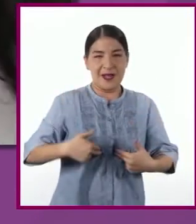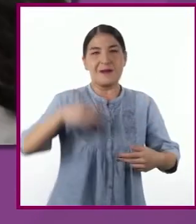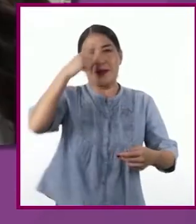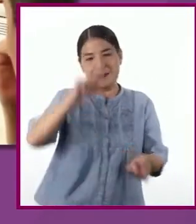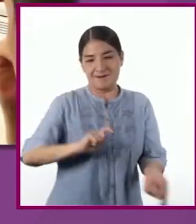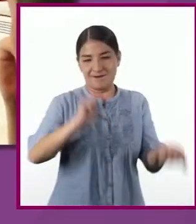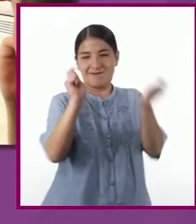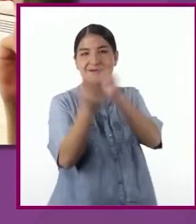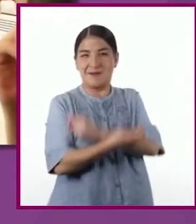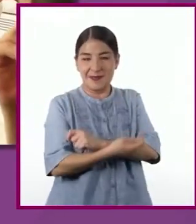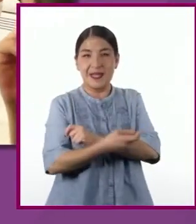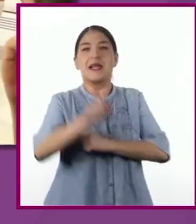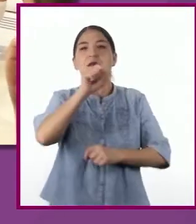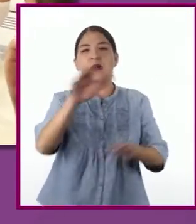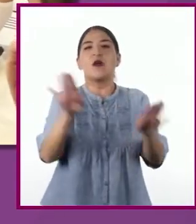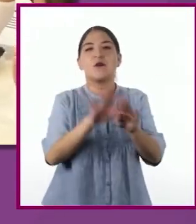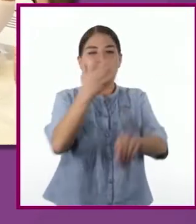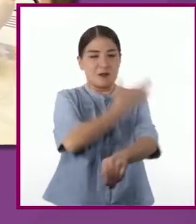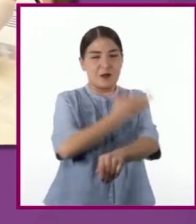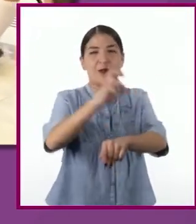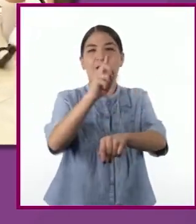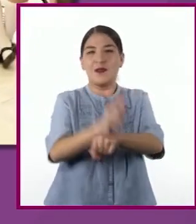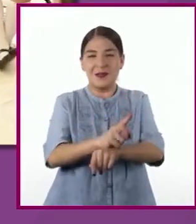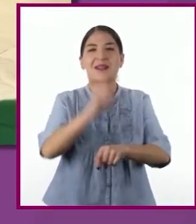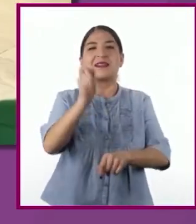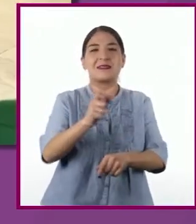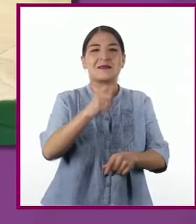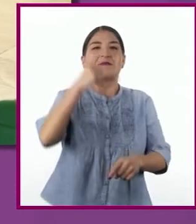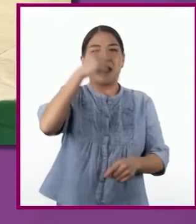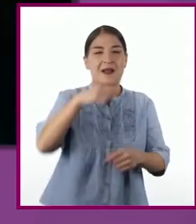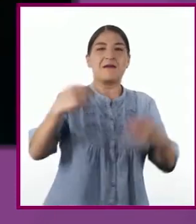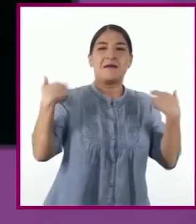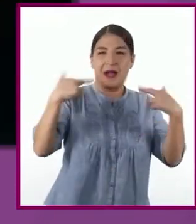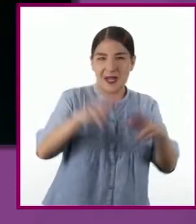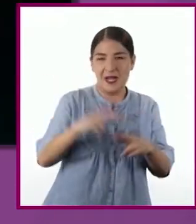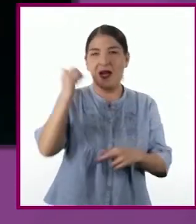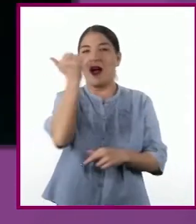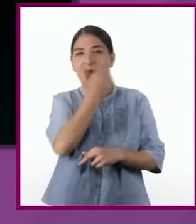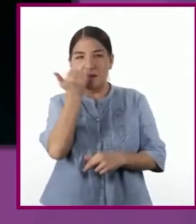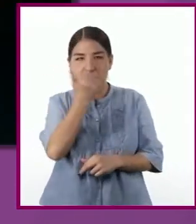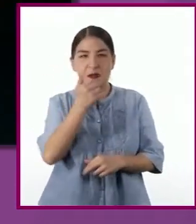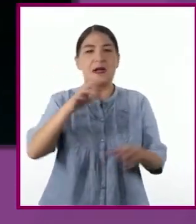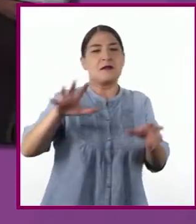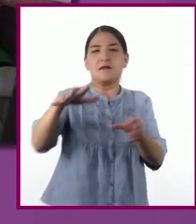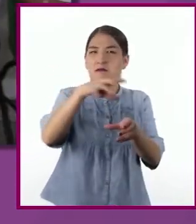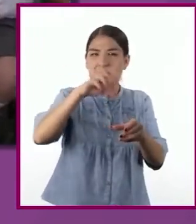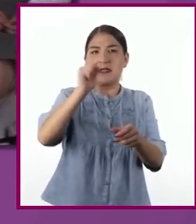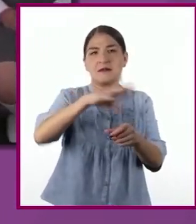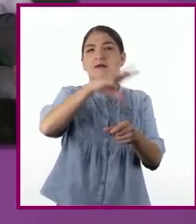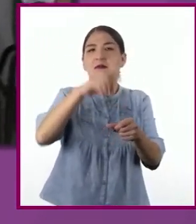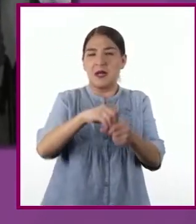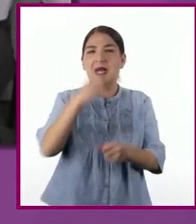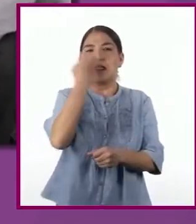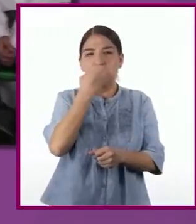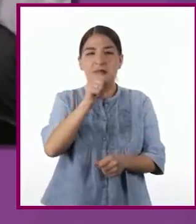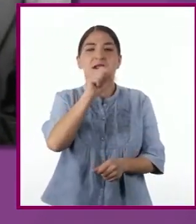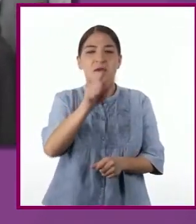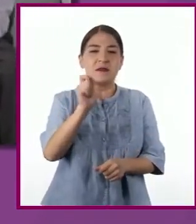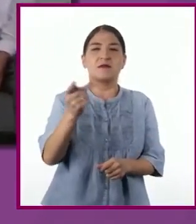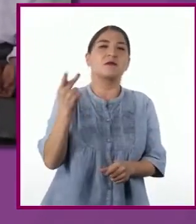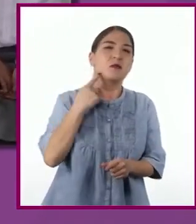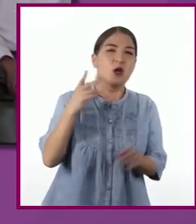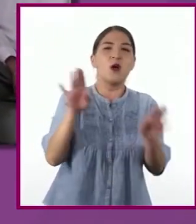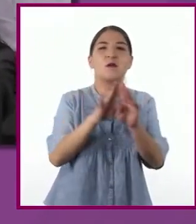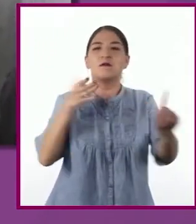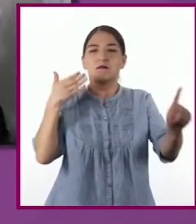transformación, así como coordinar la participación del docente, alumnos, la comunidad y el ámbito político para conseguir el